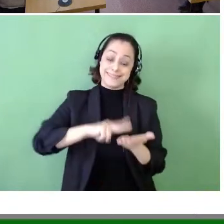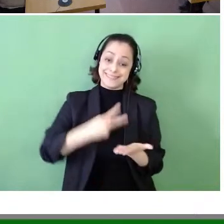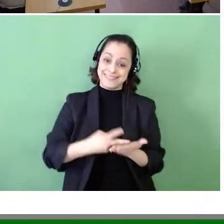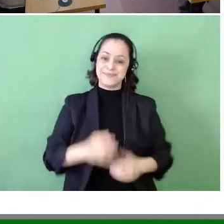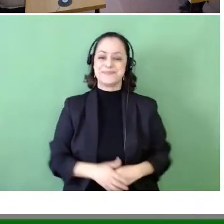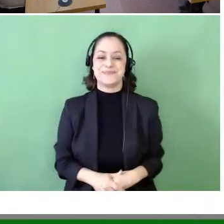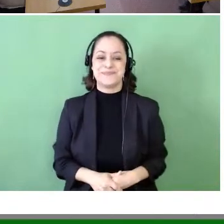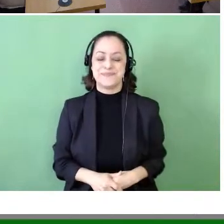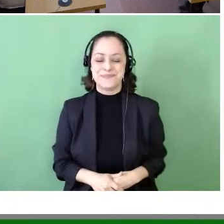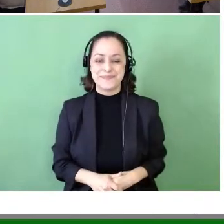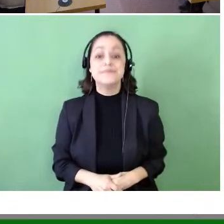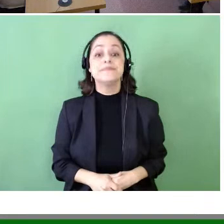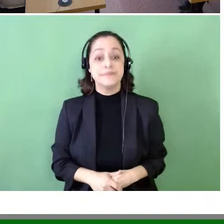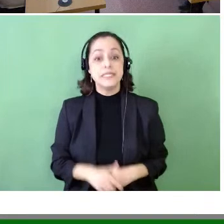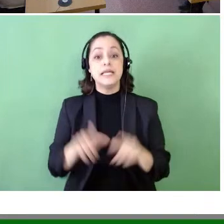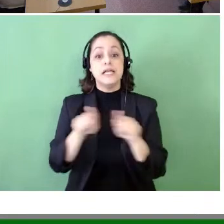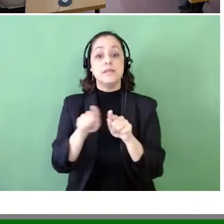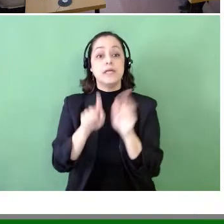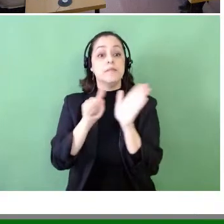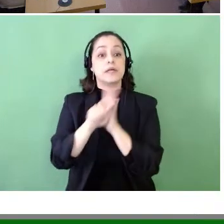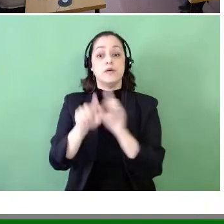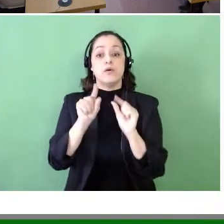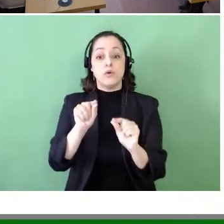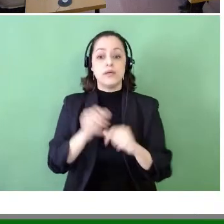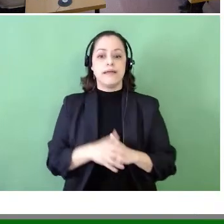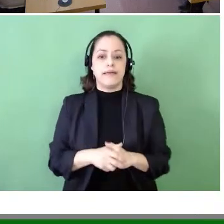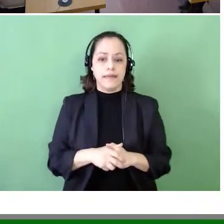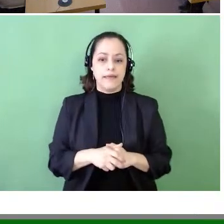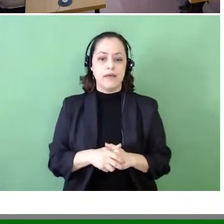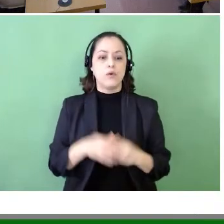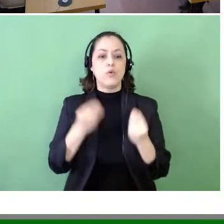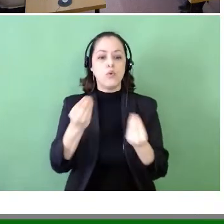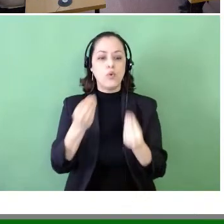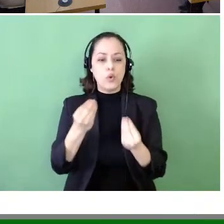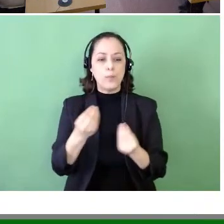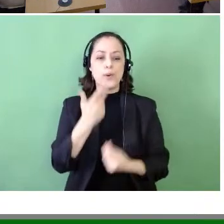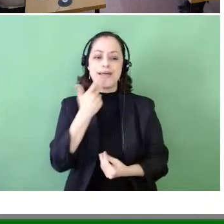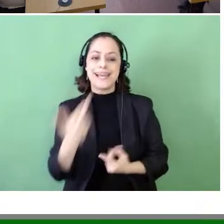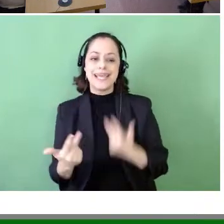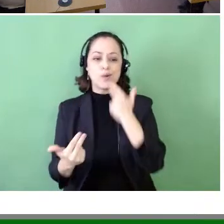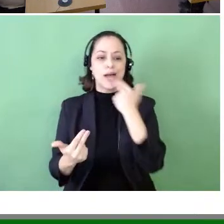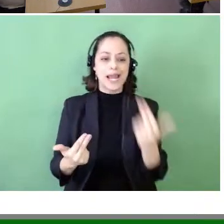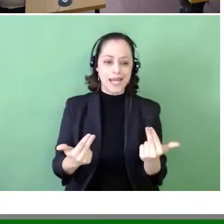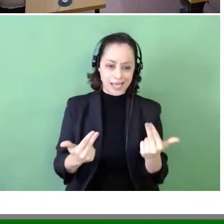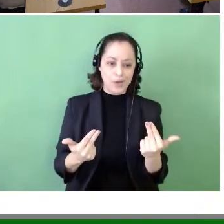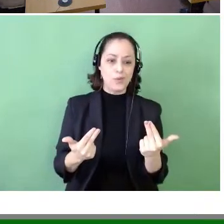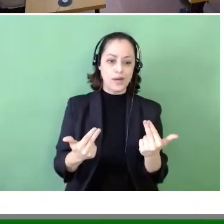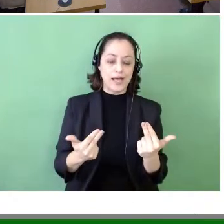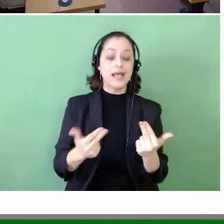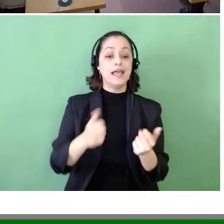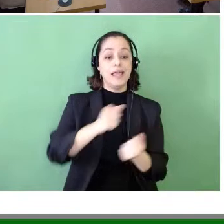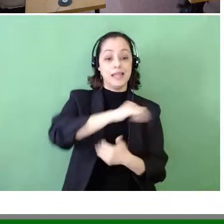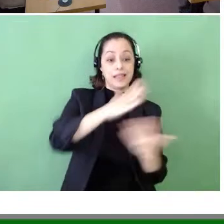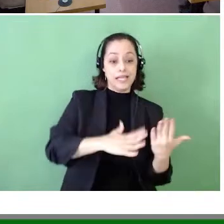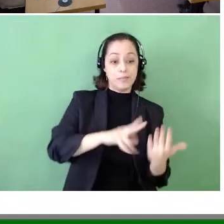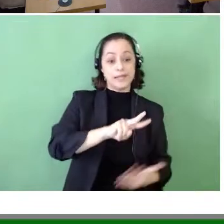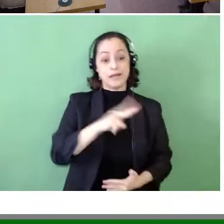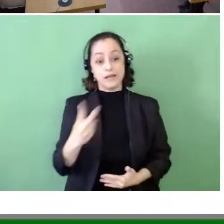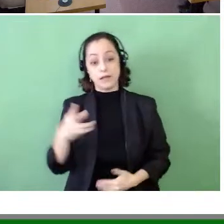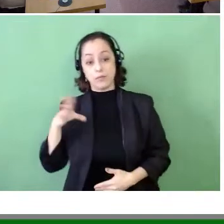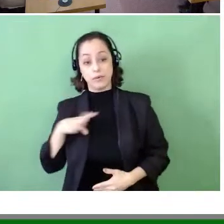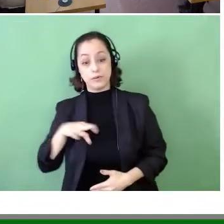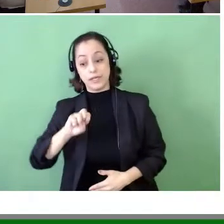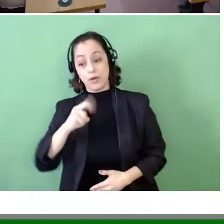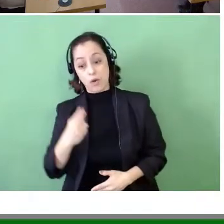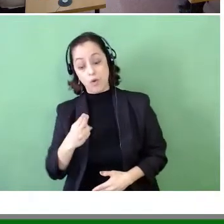Aquí también preguntamos acerca de frecuencia de direccionalidad de trabajo, o sea, si es más de libras a portugués o de